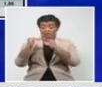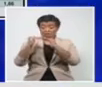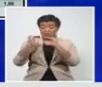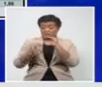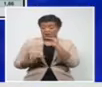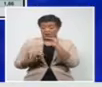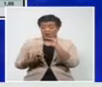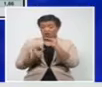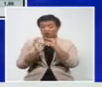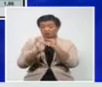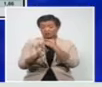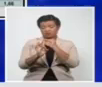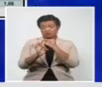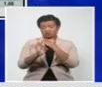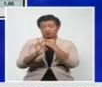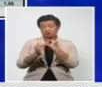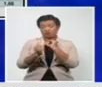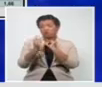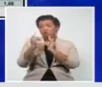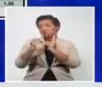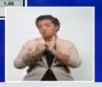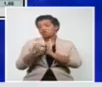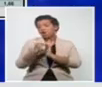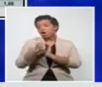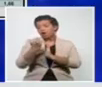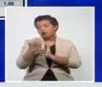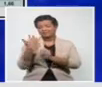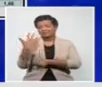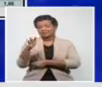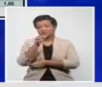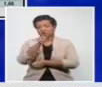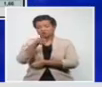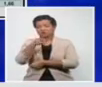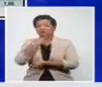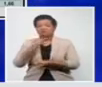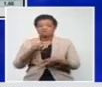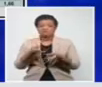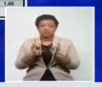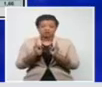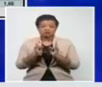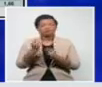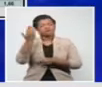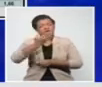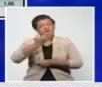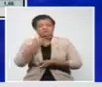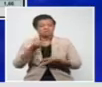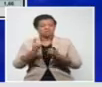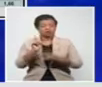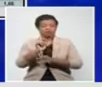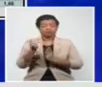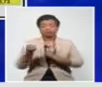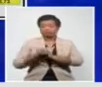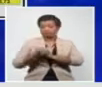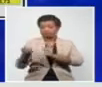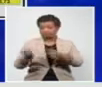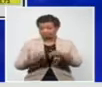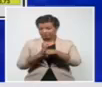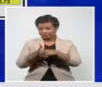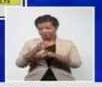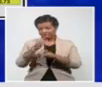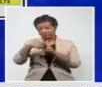son cifras de 1.000.000 y tanto de fallecidos, de casos confirmados. Y la región de las Américas, como es